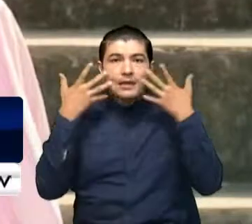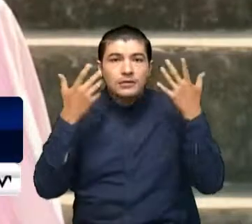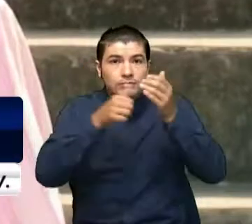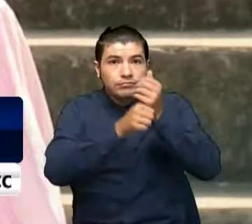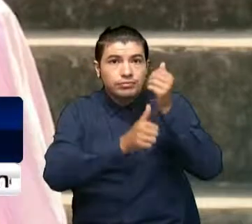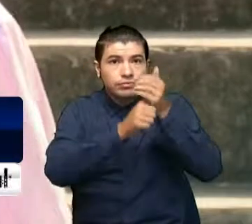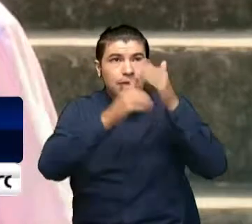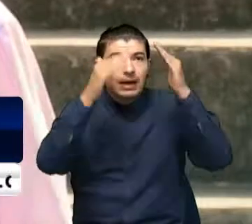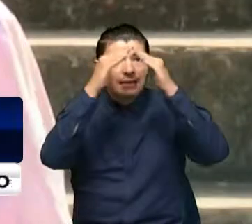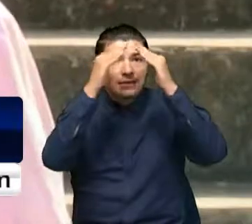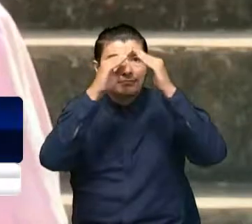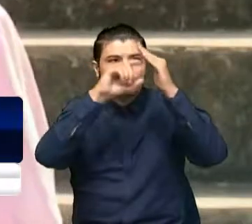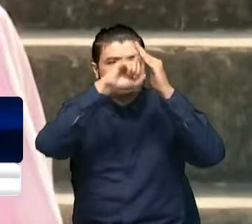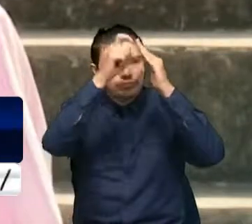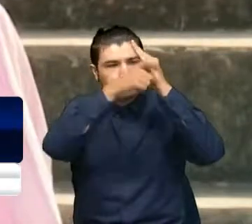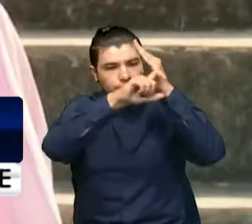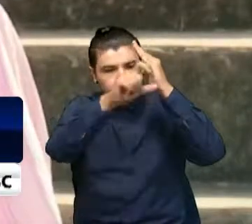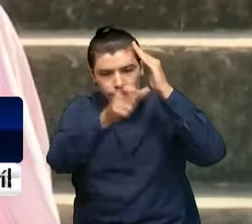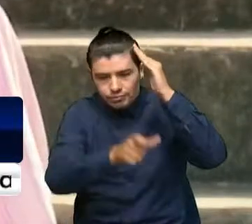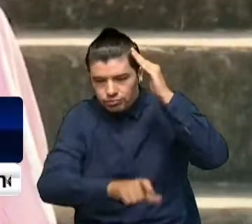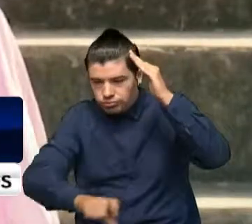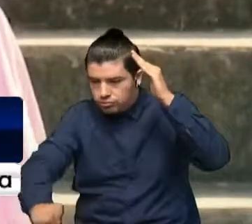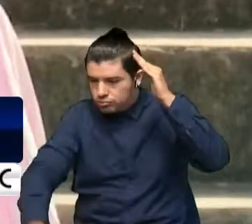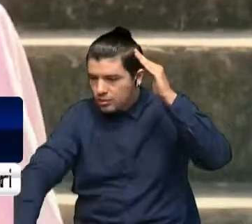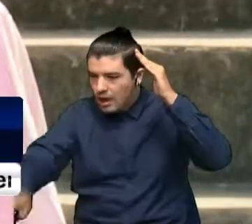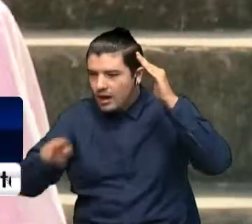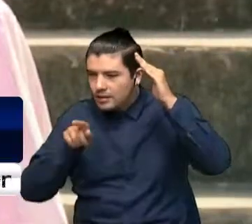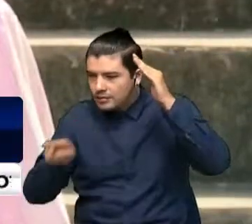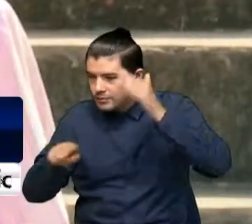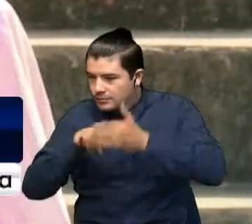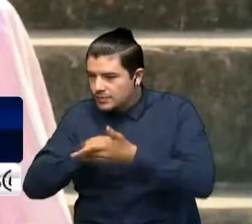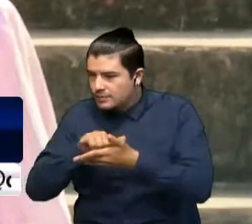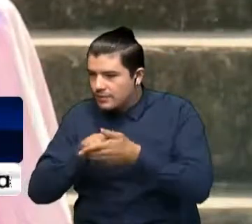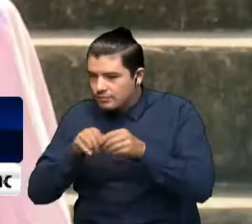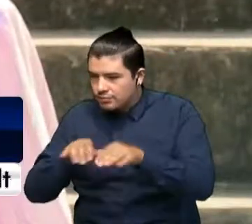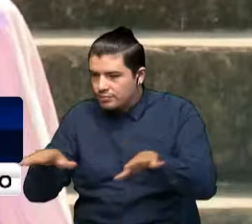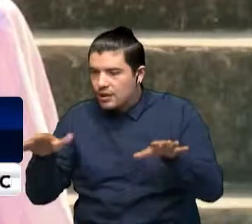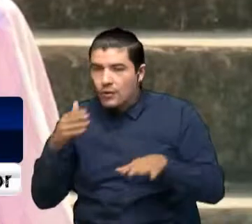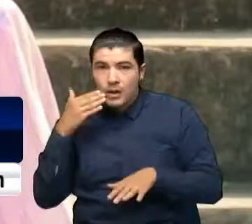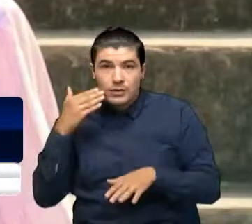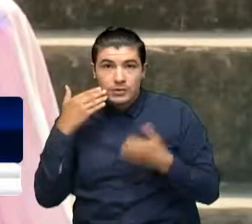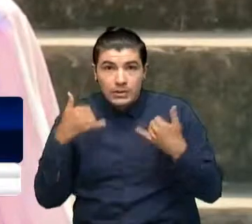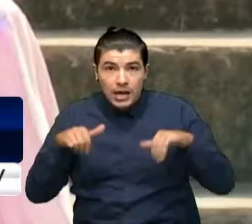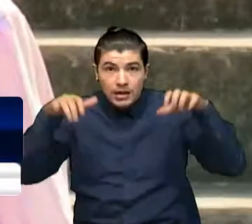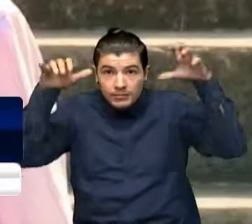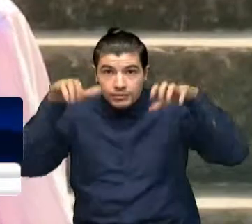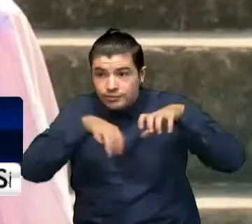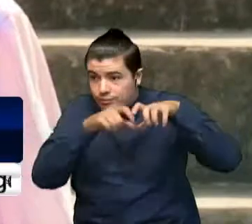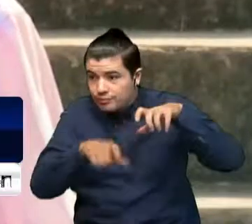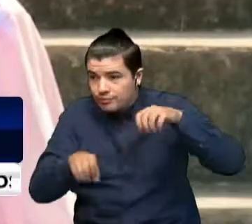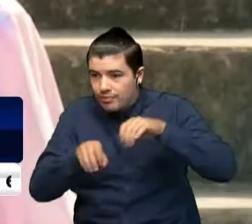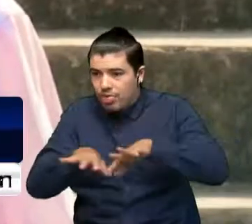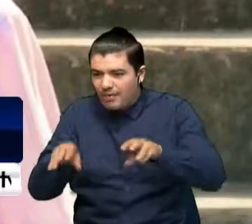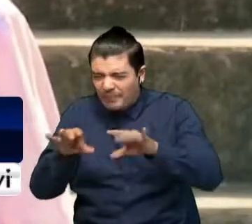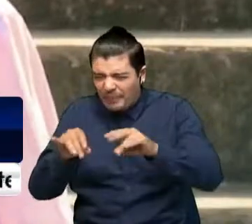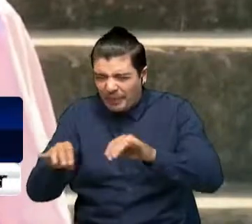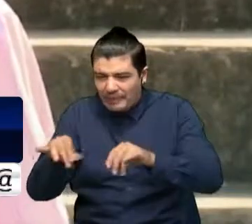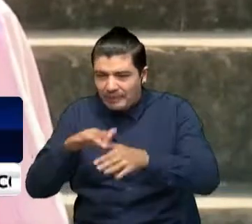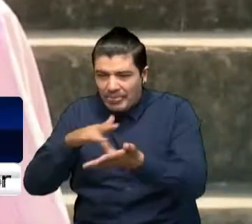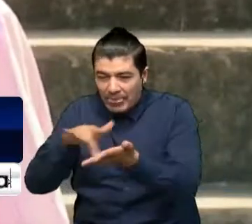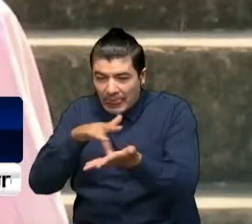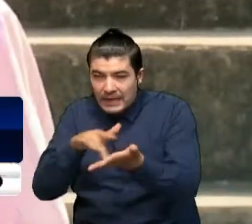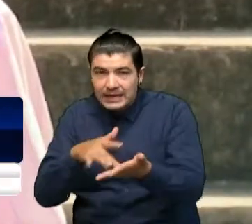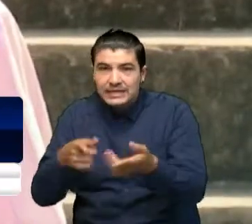para la comunidad cuando en cada hay la lluvia y se pone el amor y hay